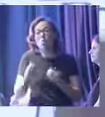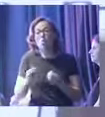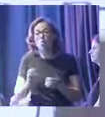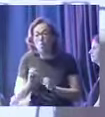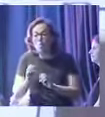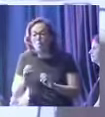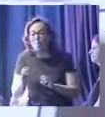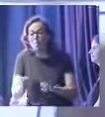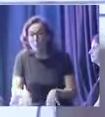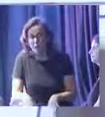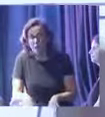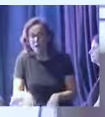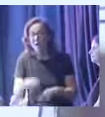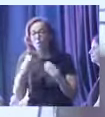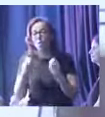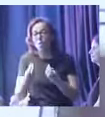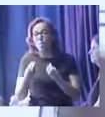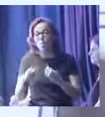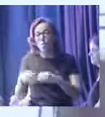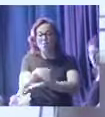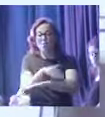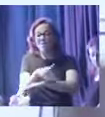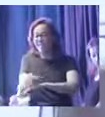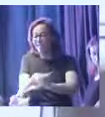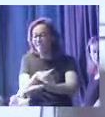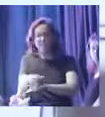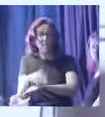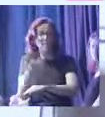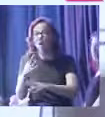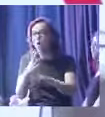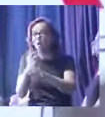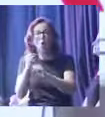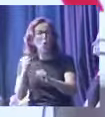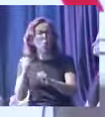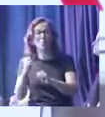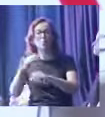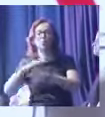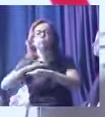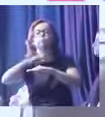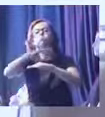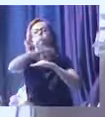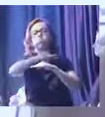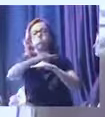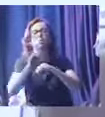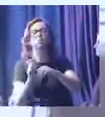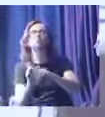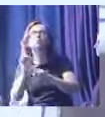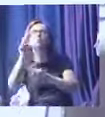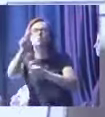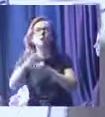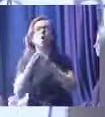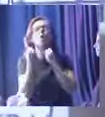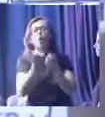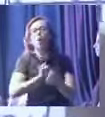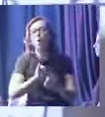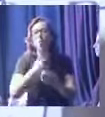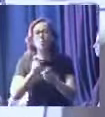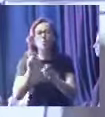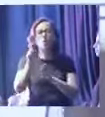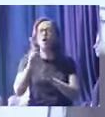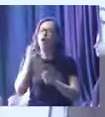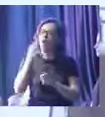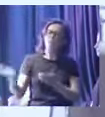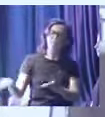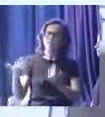bajar con el bastón a la vereda porque el ómnibus les estaciona 2 metros adelante de distancia, que los apura